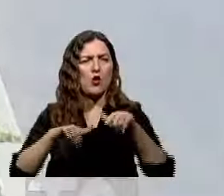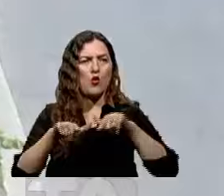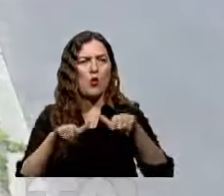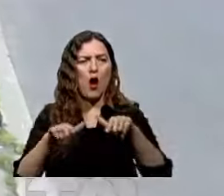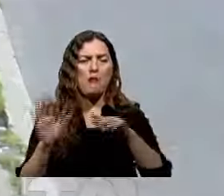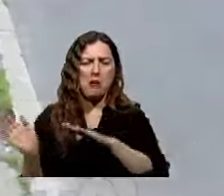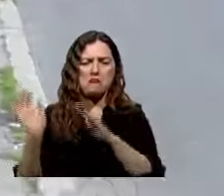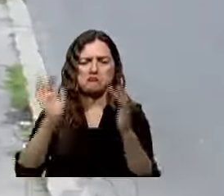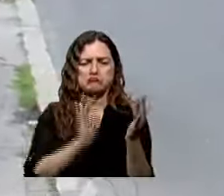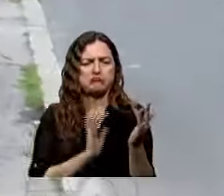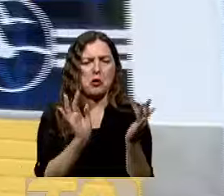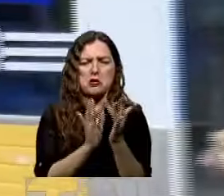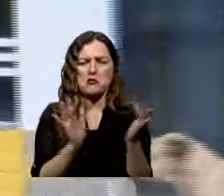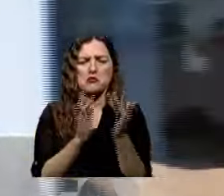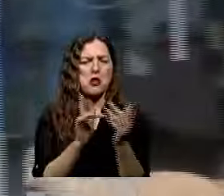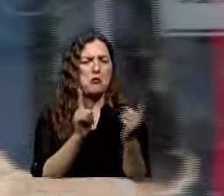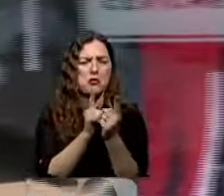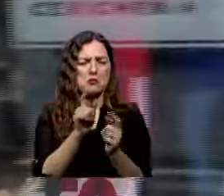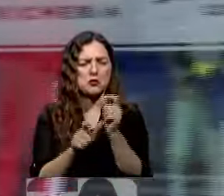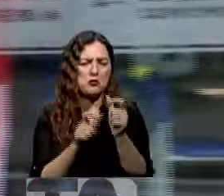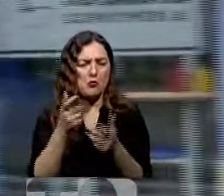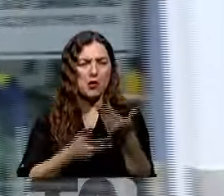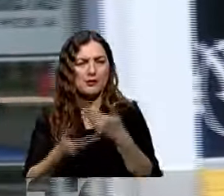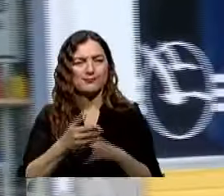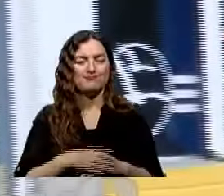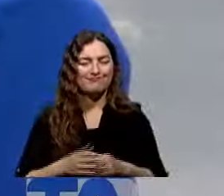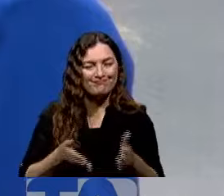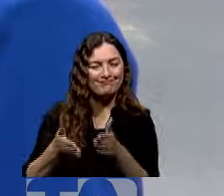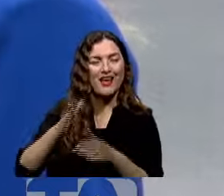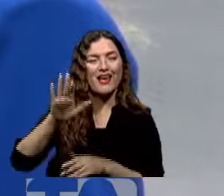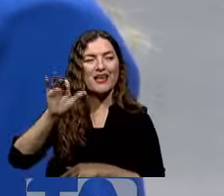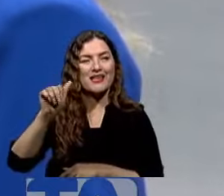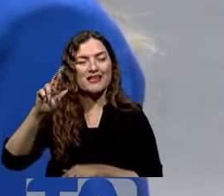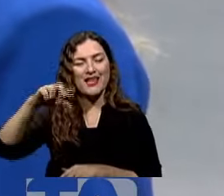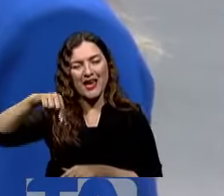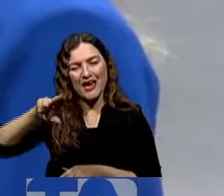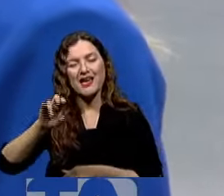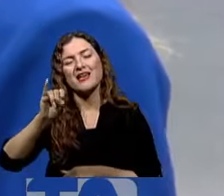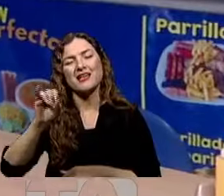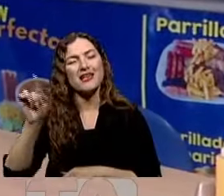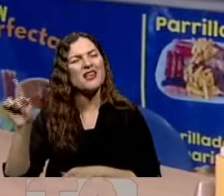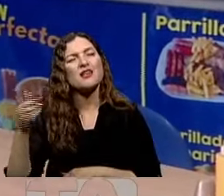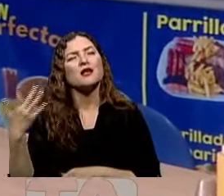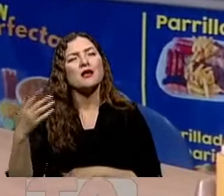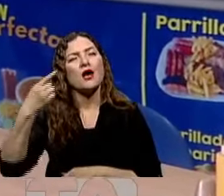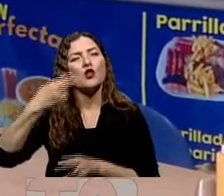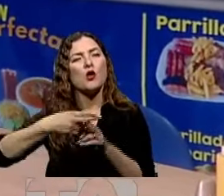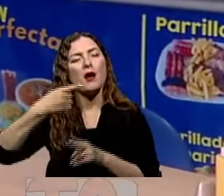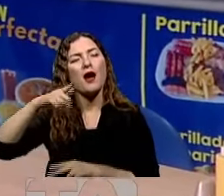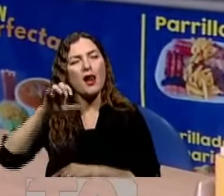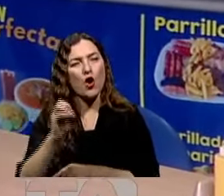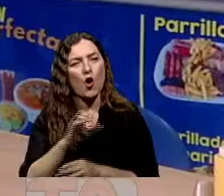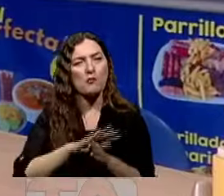vivo. Caminando por la calle Tarqui, justo en la esquina, encontramos a Galo, más conocido como el papá del barrio, quien nos invitó a